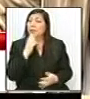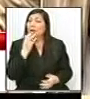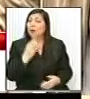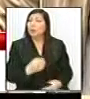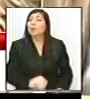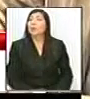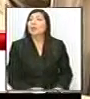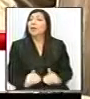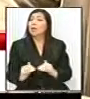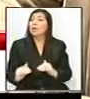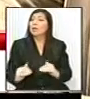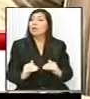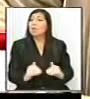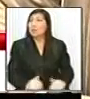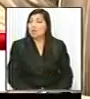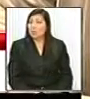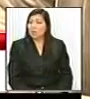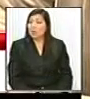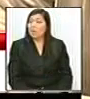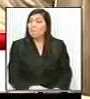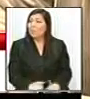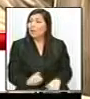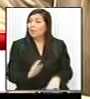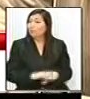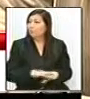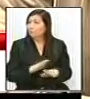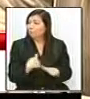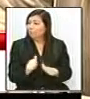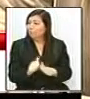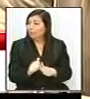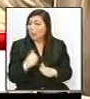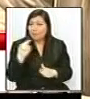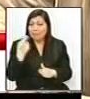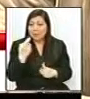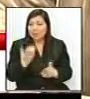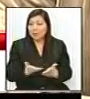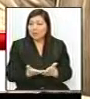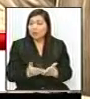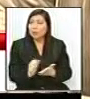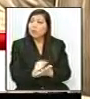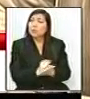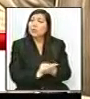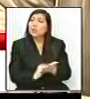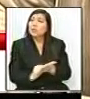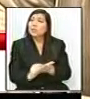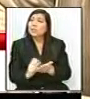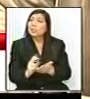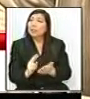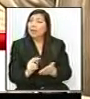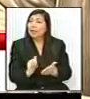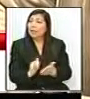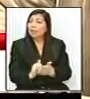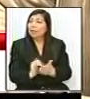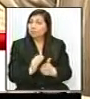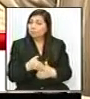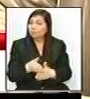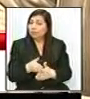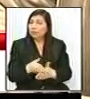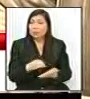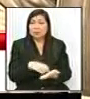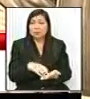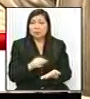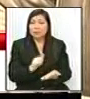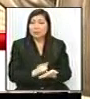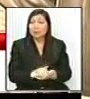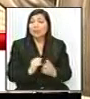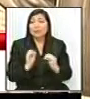justa, equitativa, pero sobre todo con una política de solidaridad y que lleguen a los centros